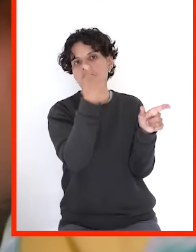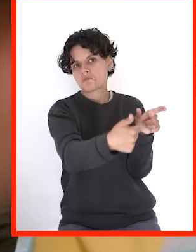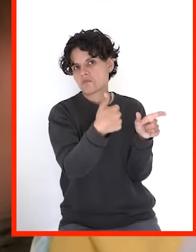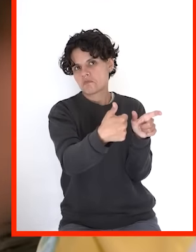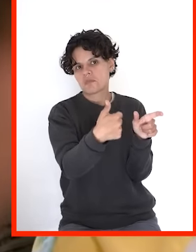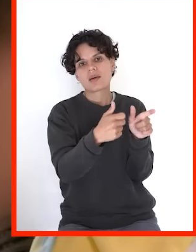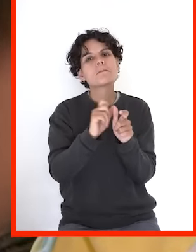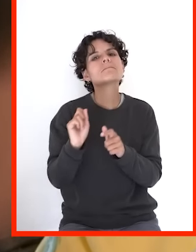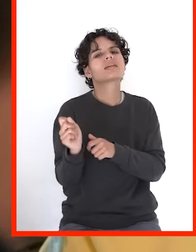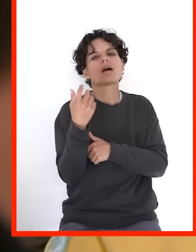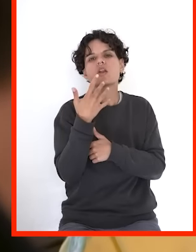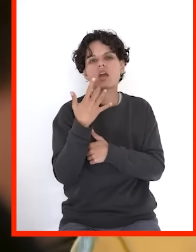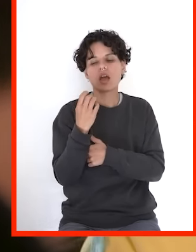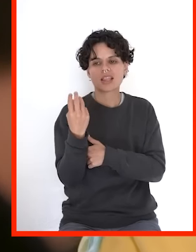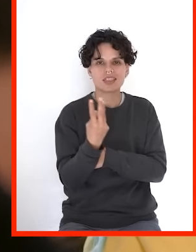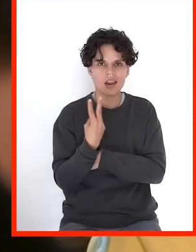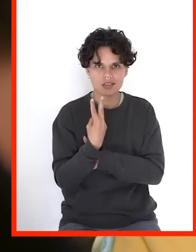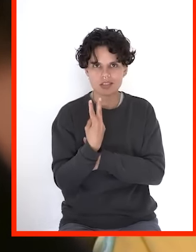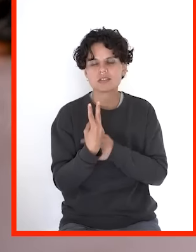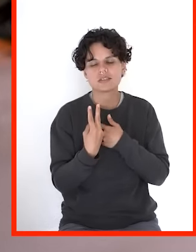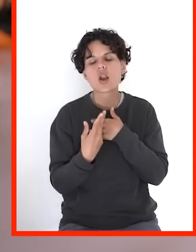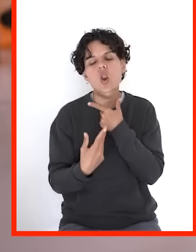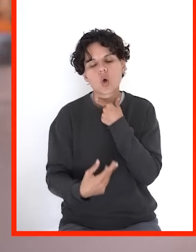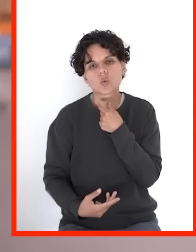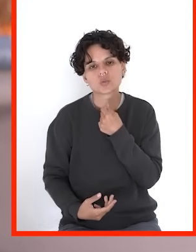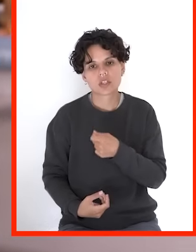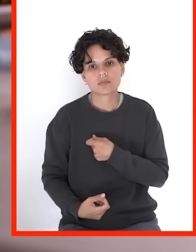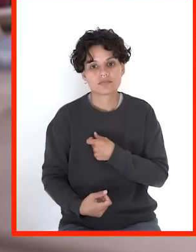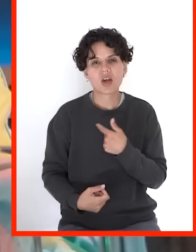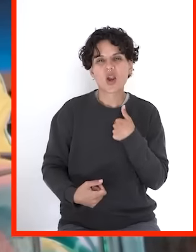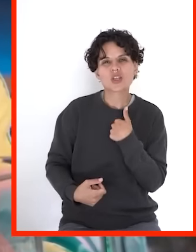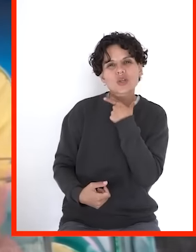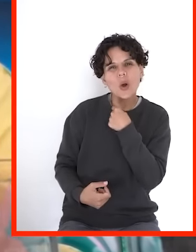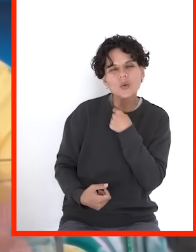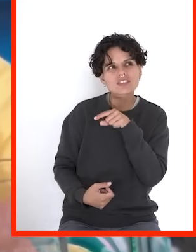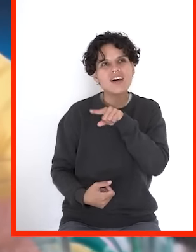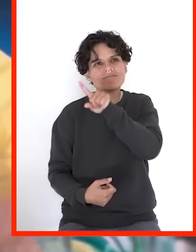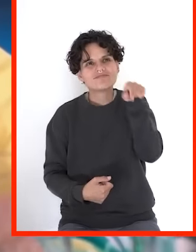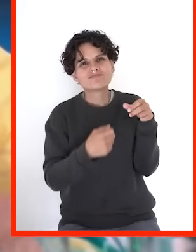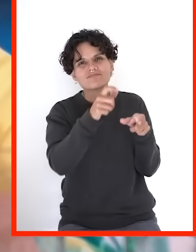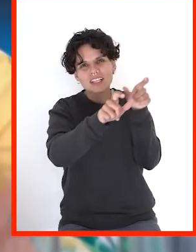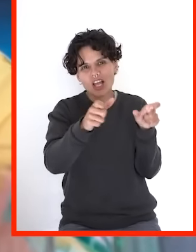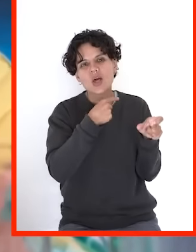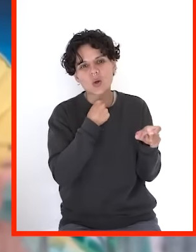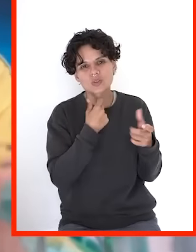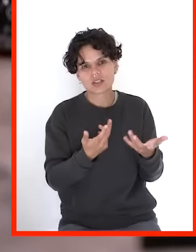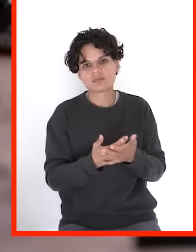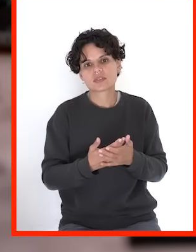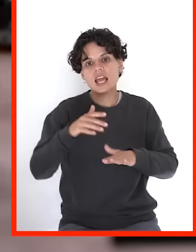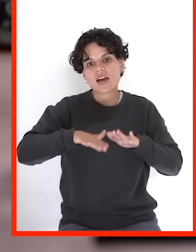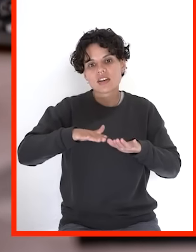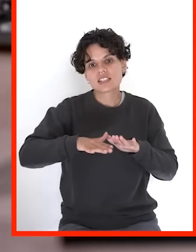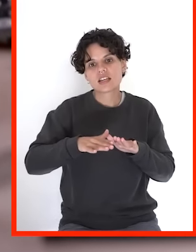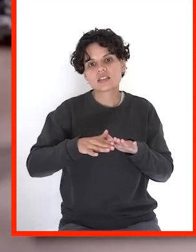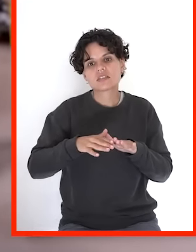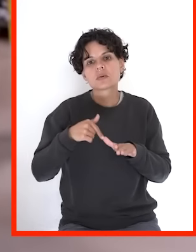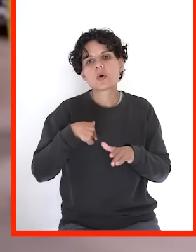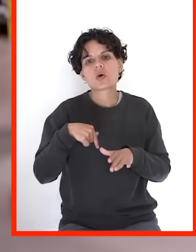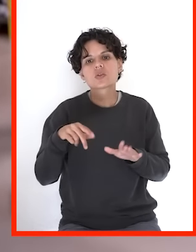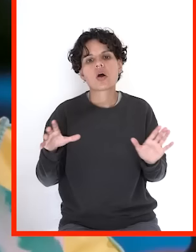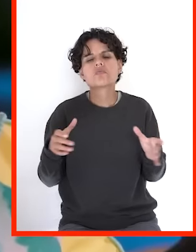gusta, la raja. Pero primero nos tiene que gustar a nosotros. Pero cuando nos gusta, le gusta a la gente. Como también hemos sacado canciones que, claro, nos gustan, pero las sacamos así